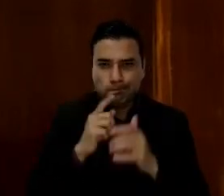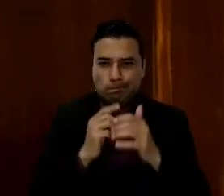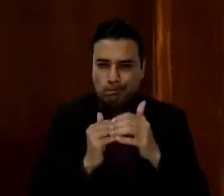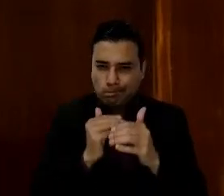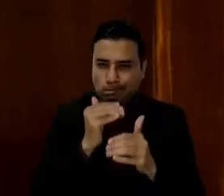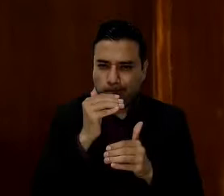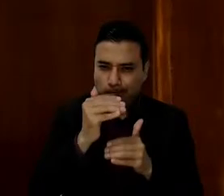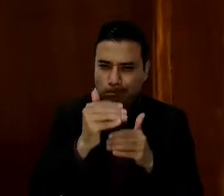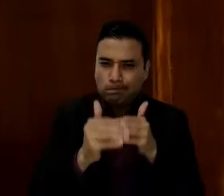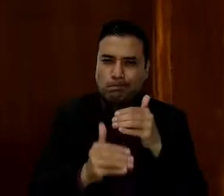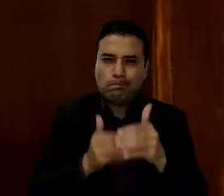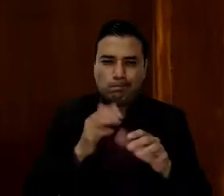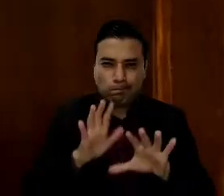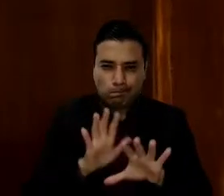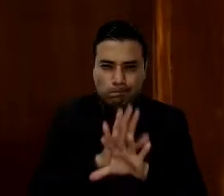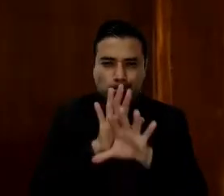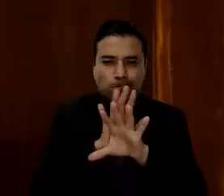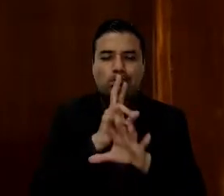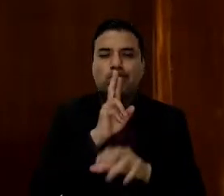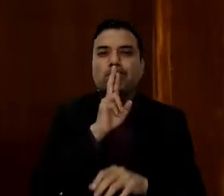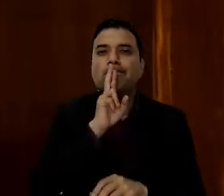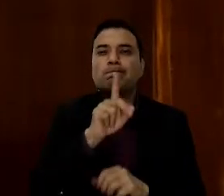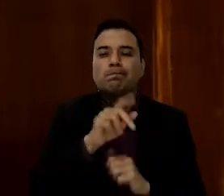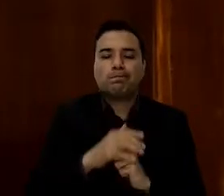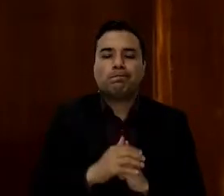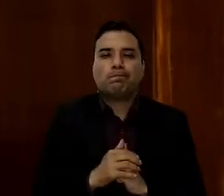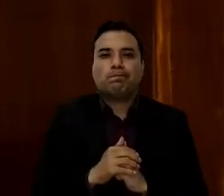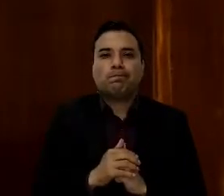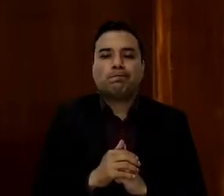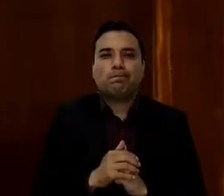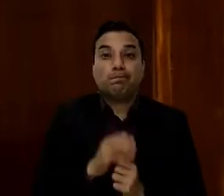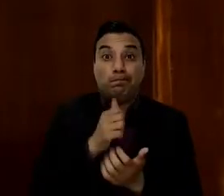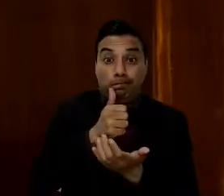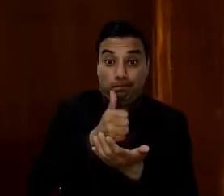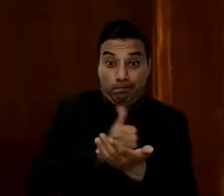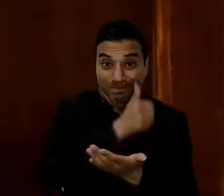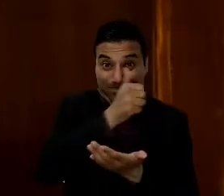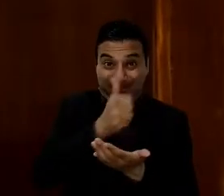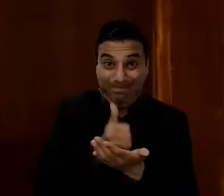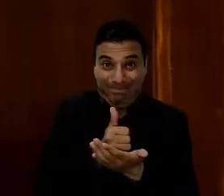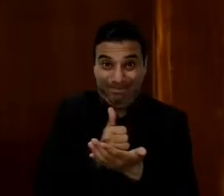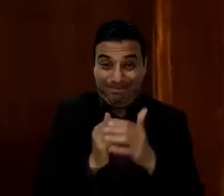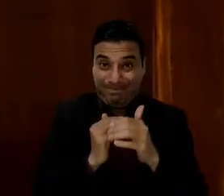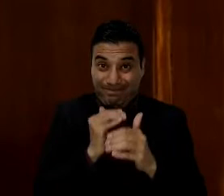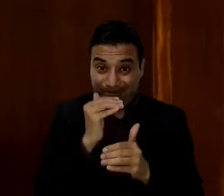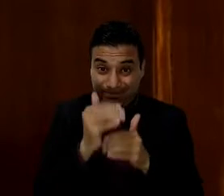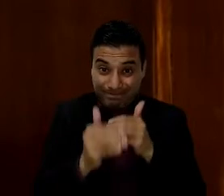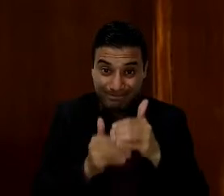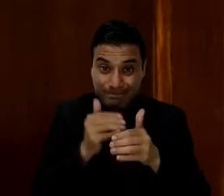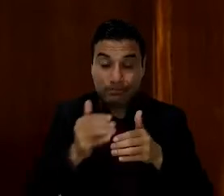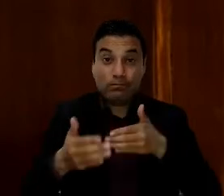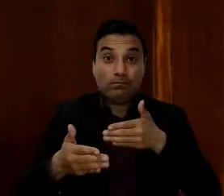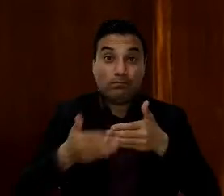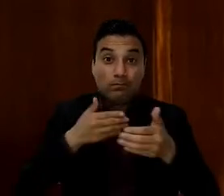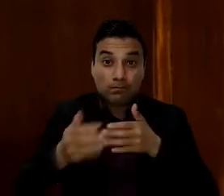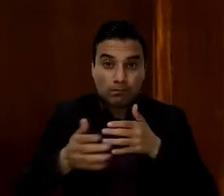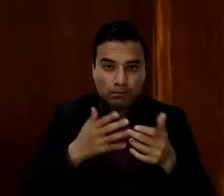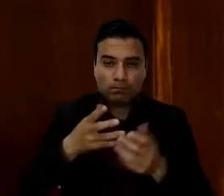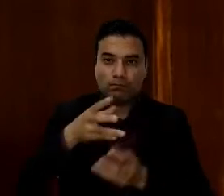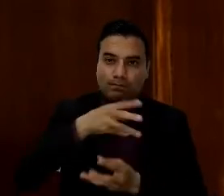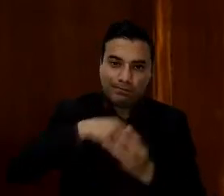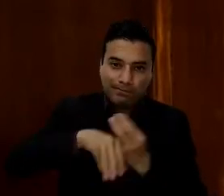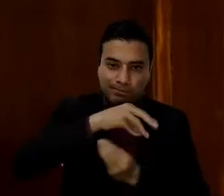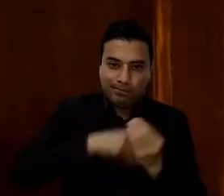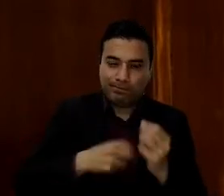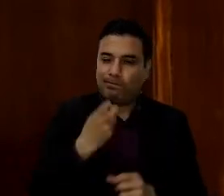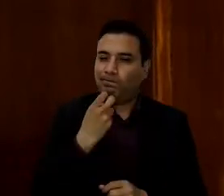dominante, la urbanización y la sustentabilidad en las ciudades. Son algunos de